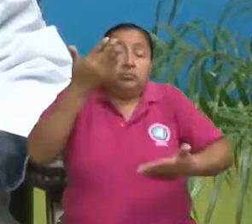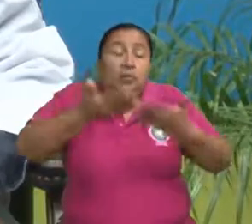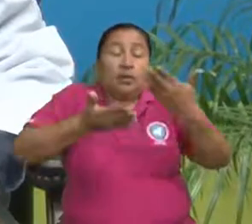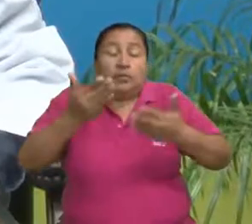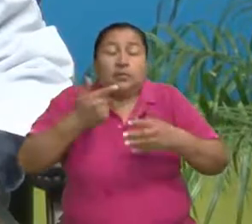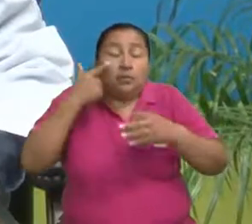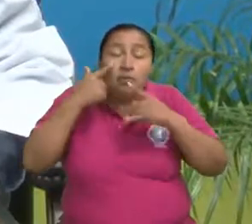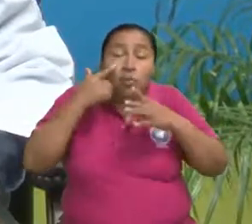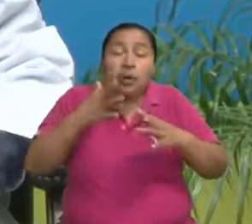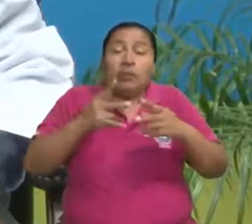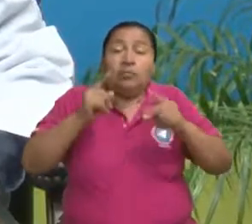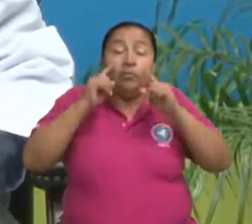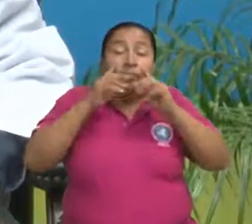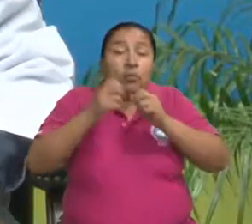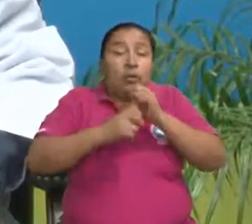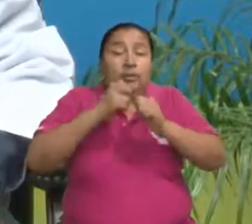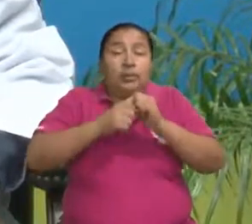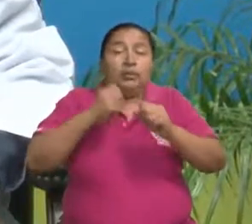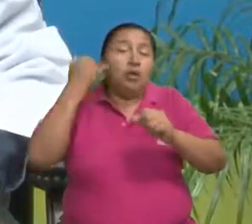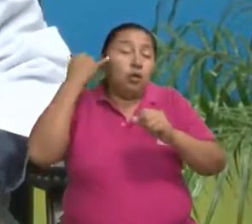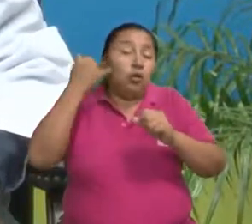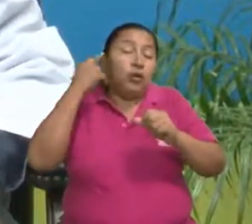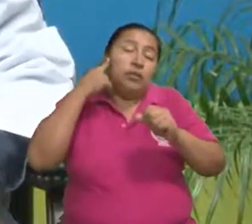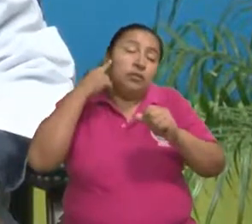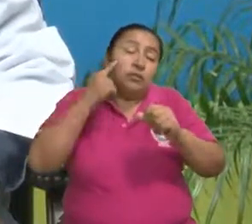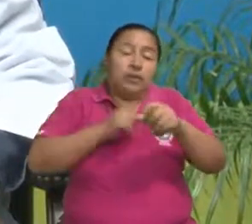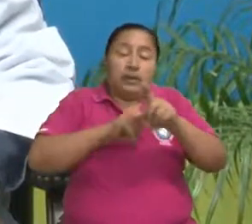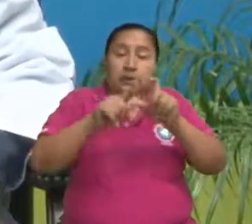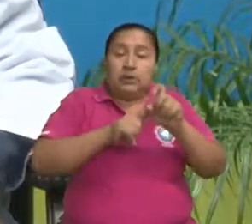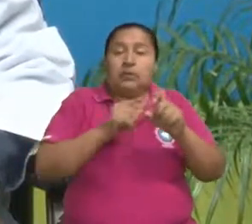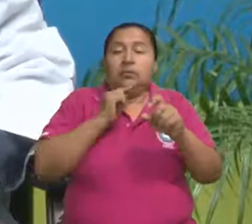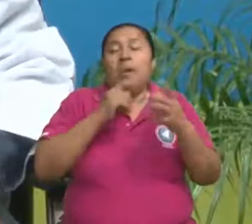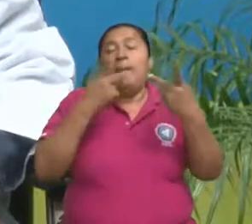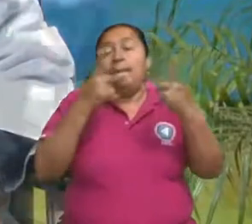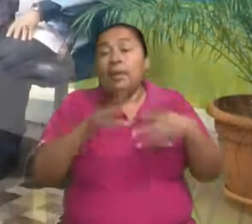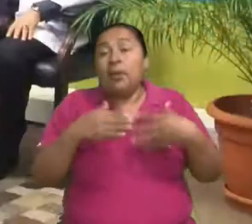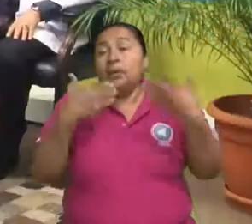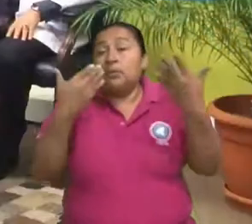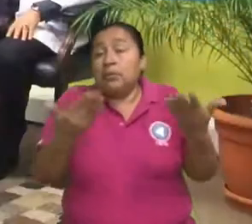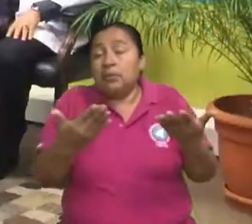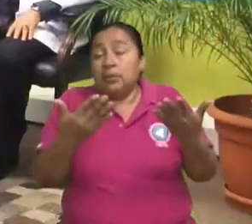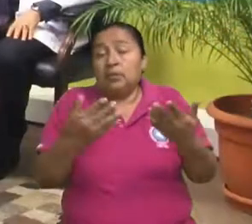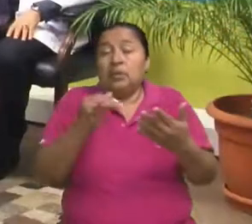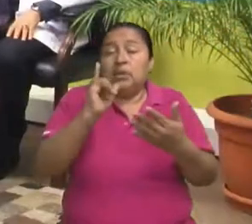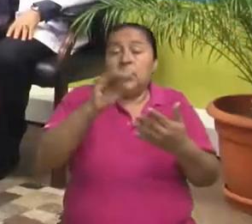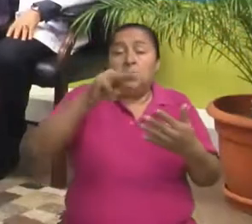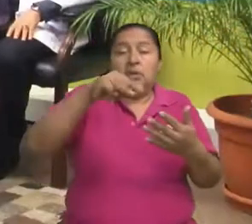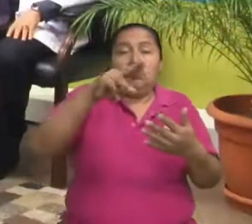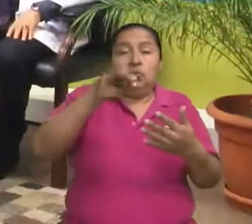problemas del oído externo, aparte que son inmunodeprimido.